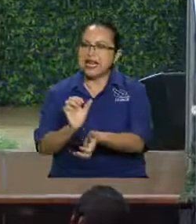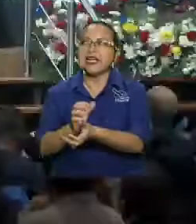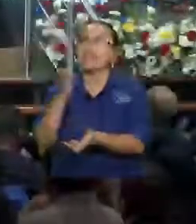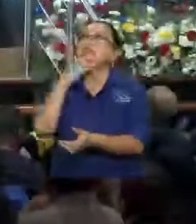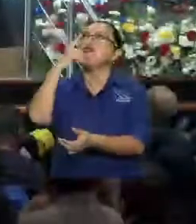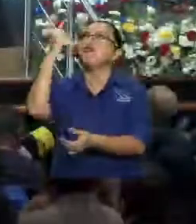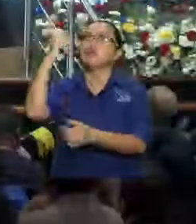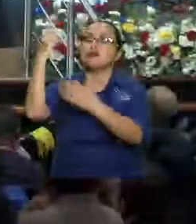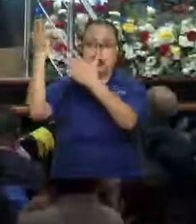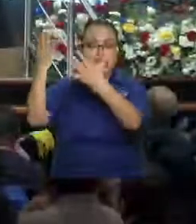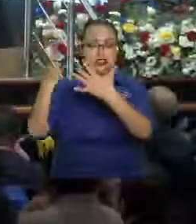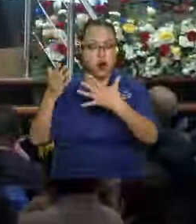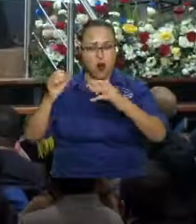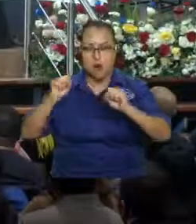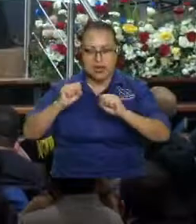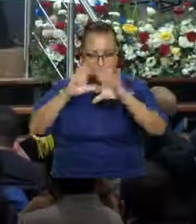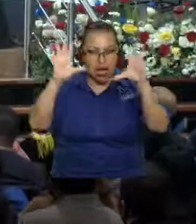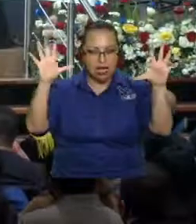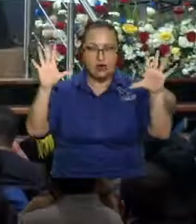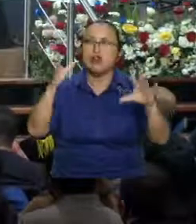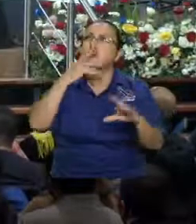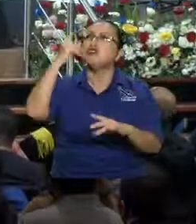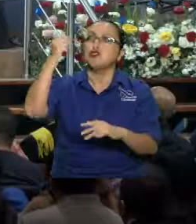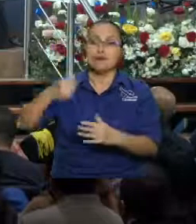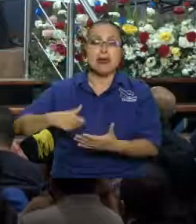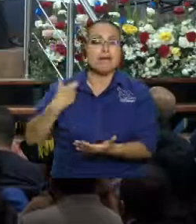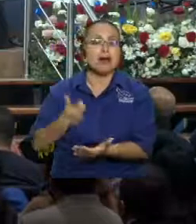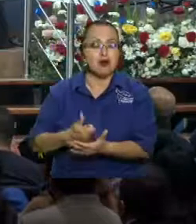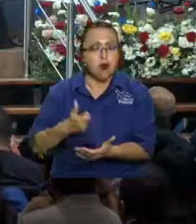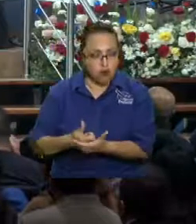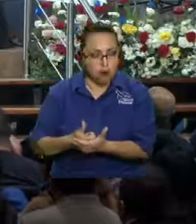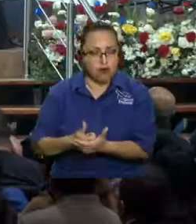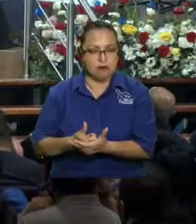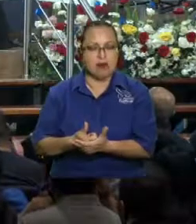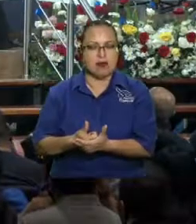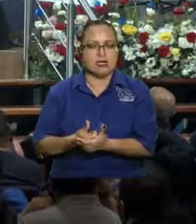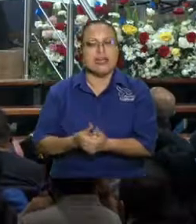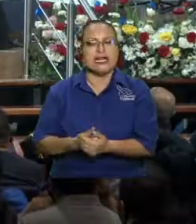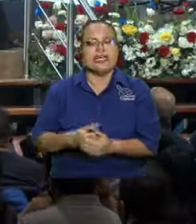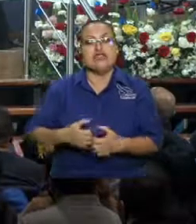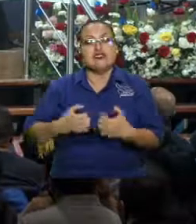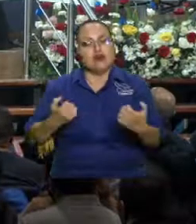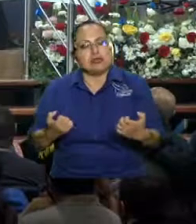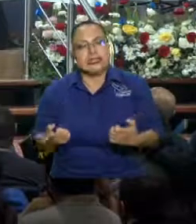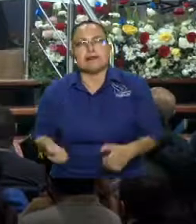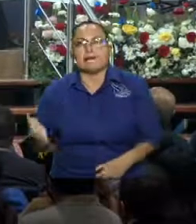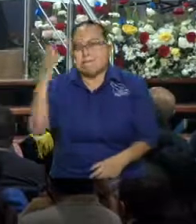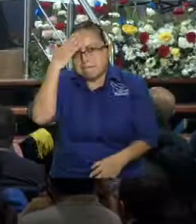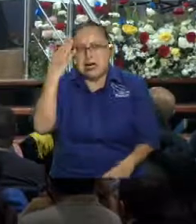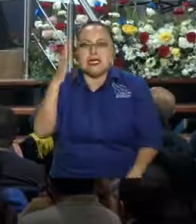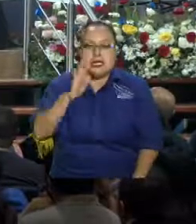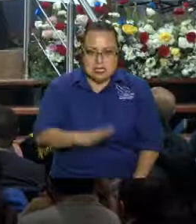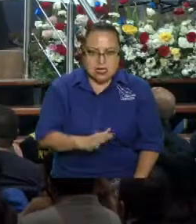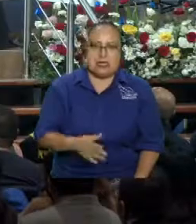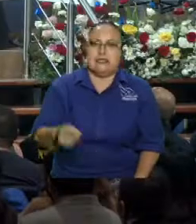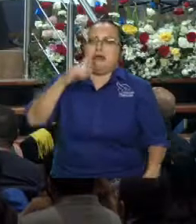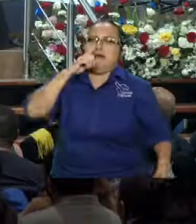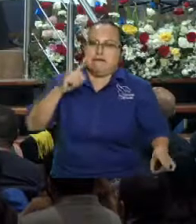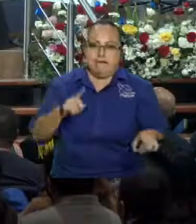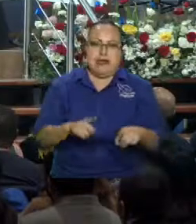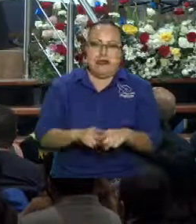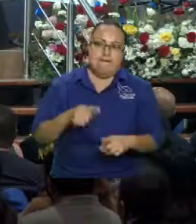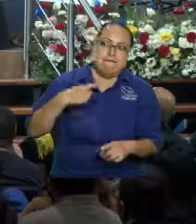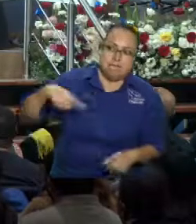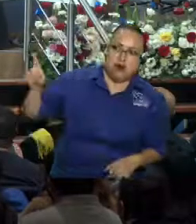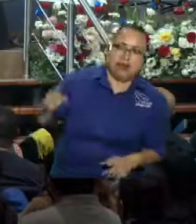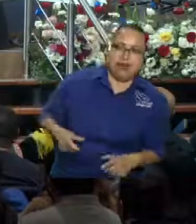que ahora, como ya Dios me dio de milagro, me pagó una deuda al Señor, ahora mañana, en la otra deuda es que me voy a meter de